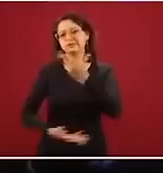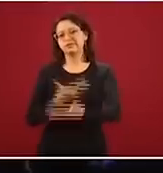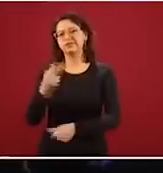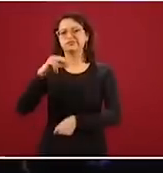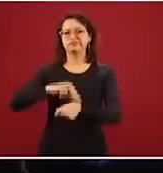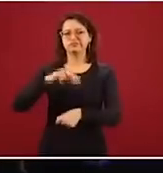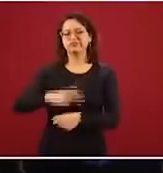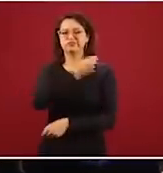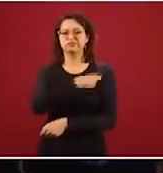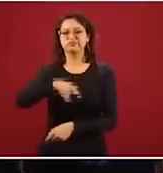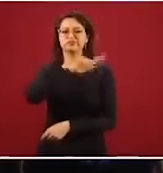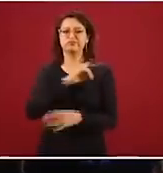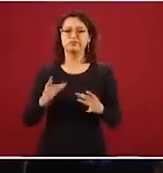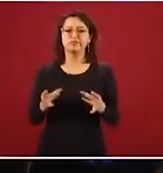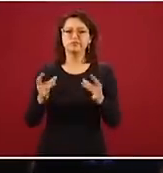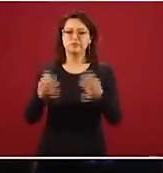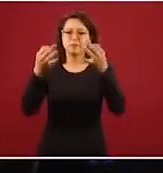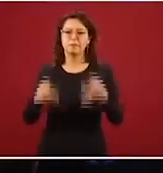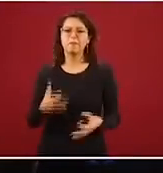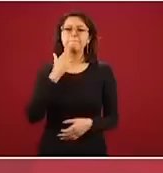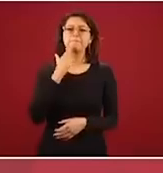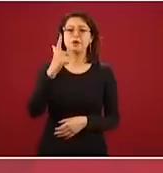salud del sector público